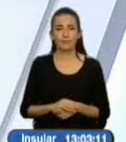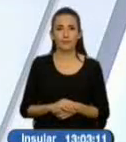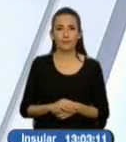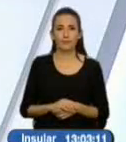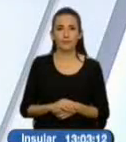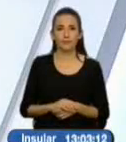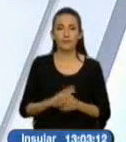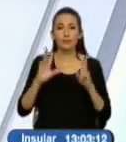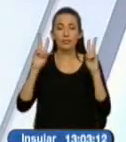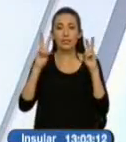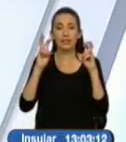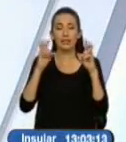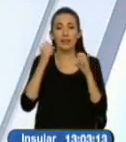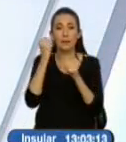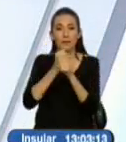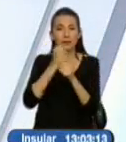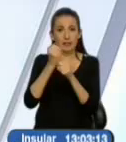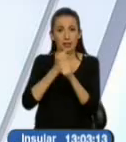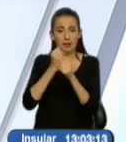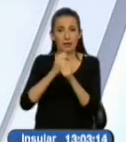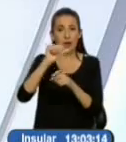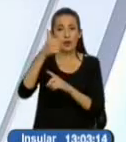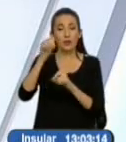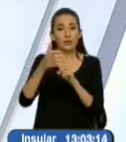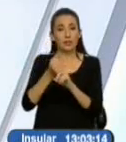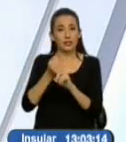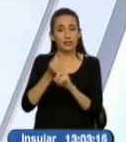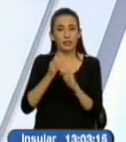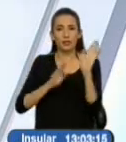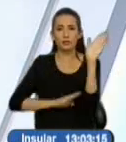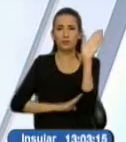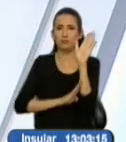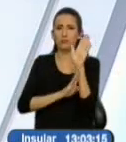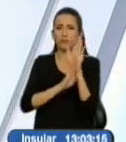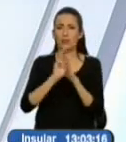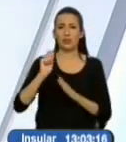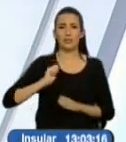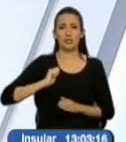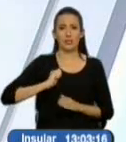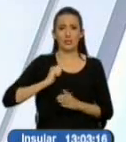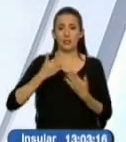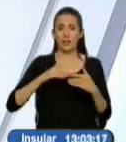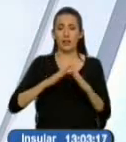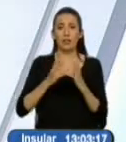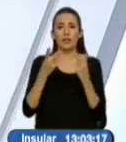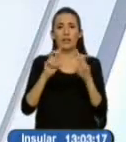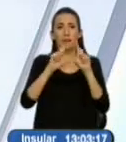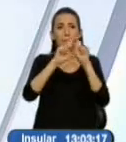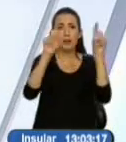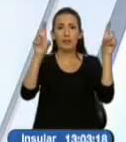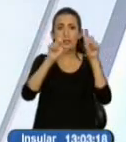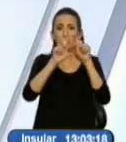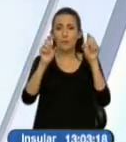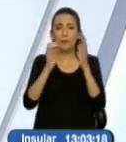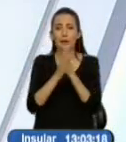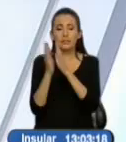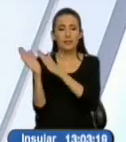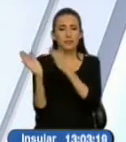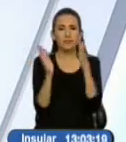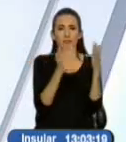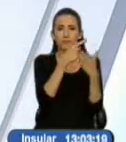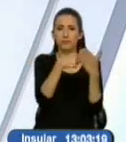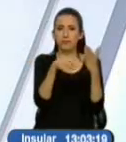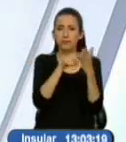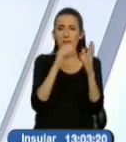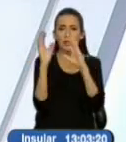Y en el tema laboral, en estos últimos 10 años se incrementó el salario, se eliminó la tercerización, entre otros puntos. El gobierno nacional priorizó